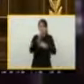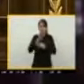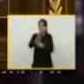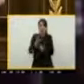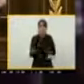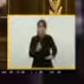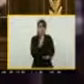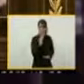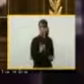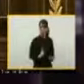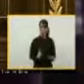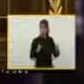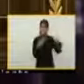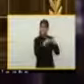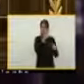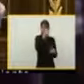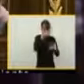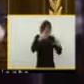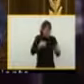prometer cosas que no se pueden cumplir.